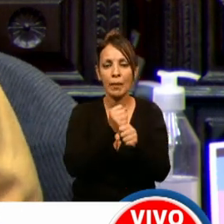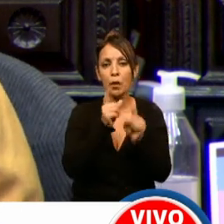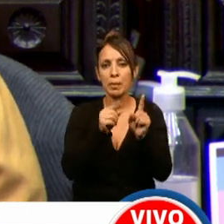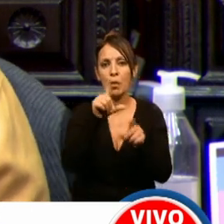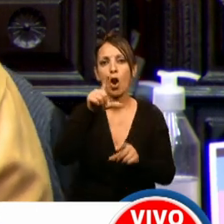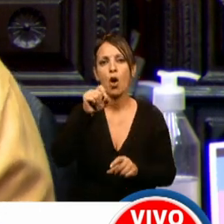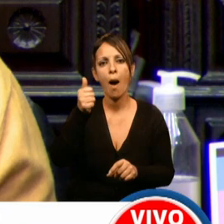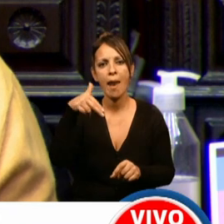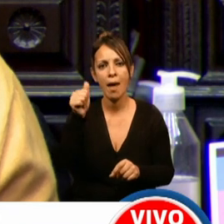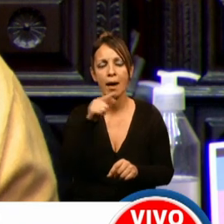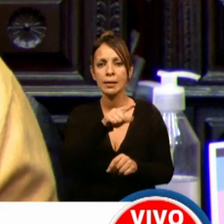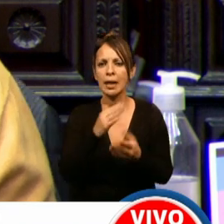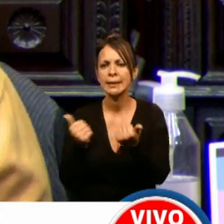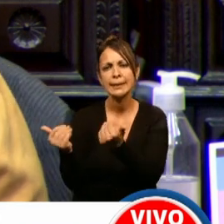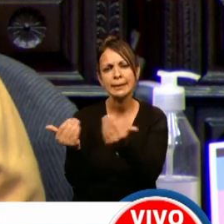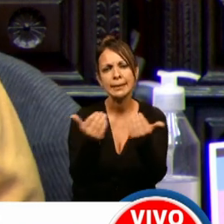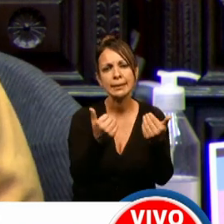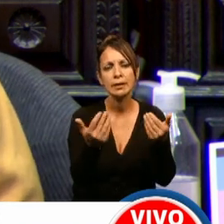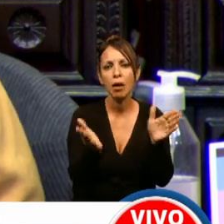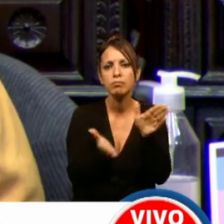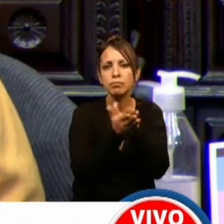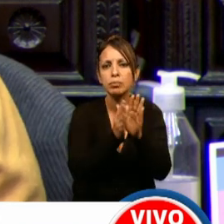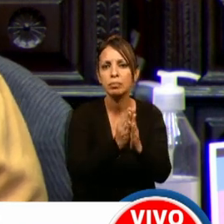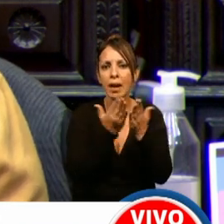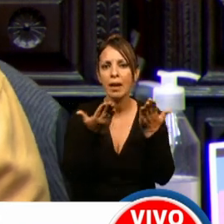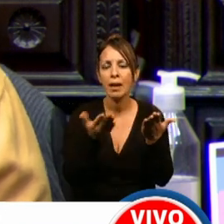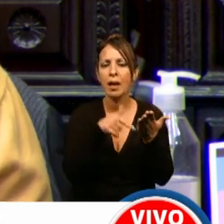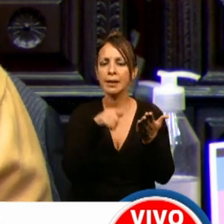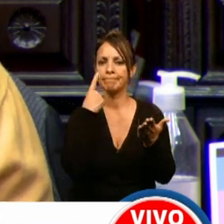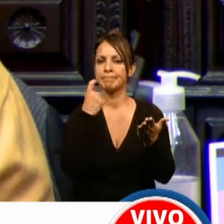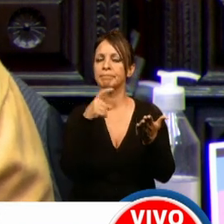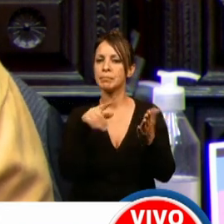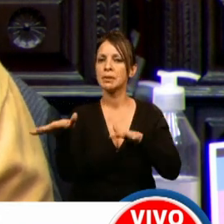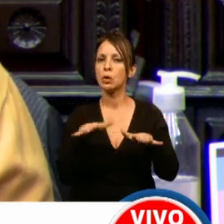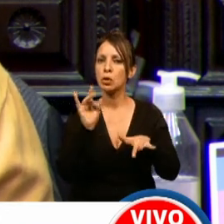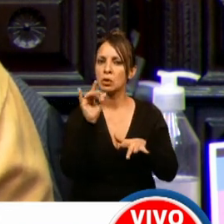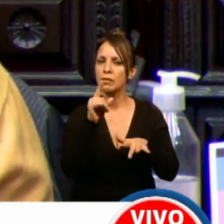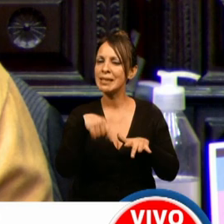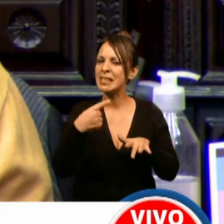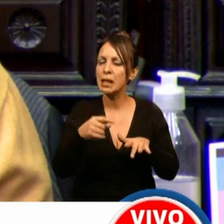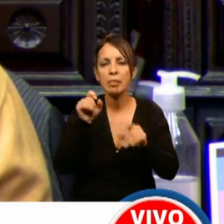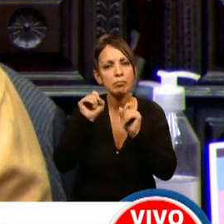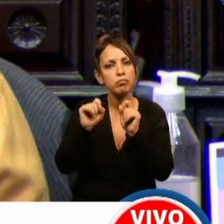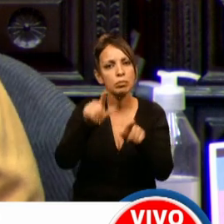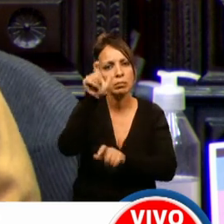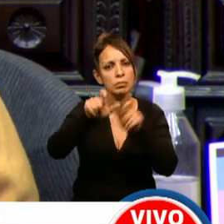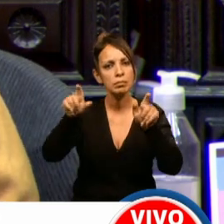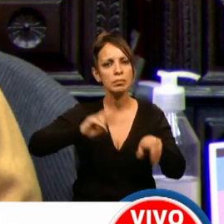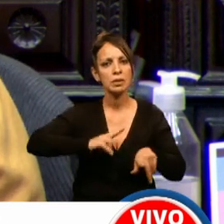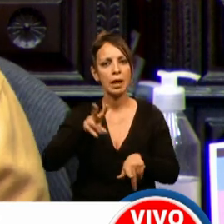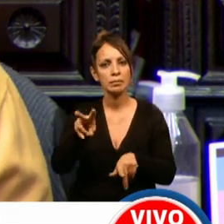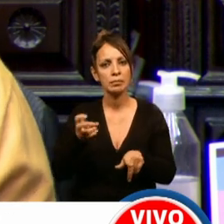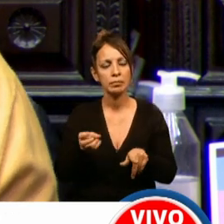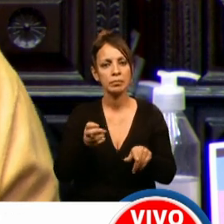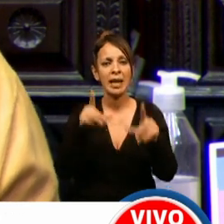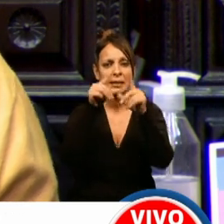quién fue quien compiló se da cuenta de una compleja situación que ha caracterizado siempre la vida de estas personas los